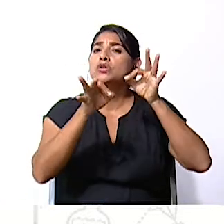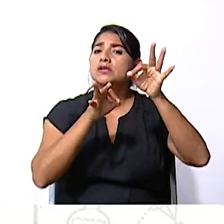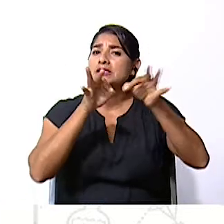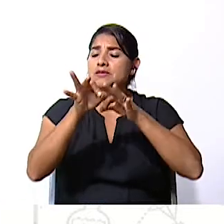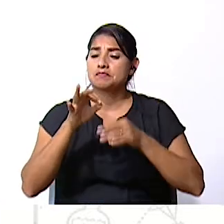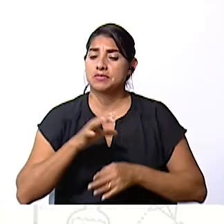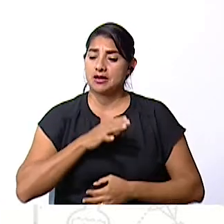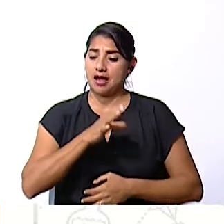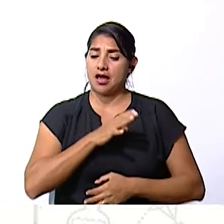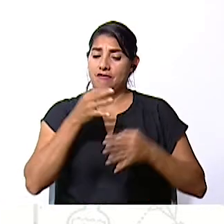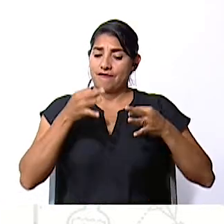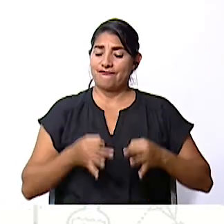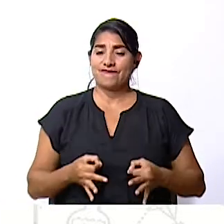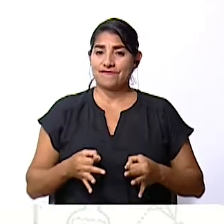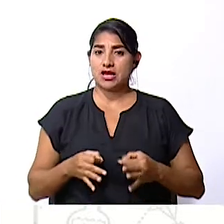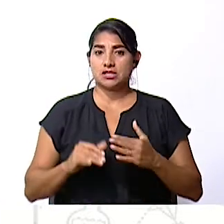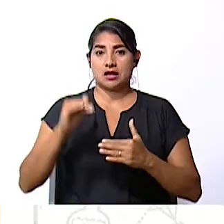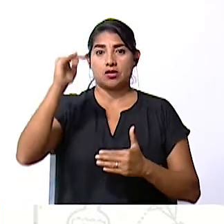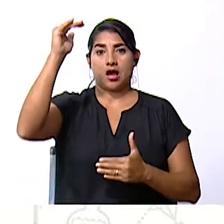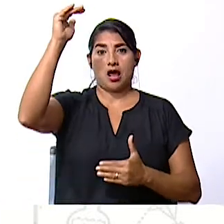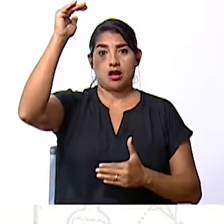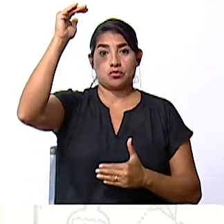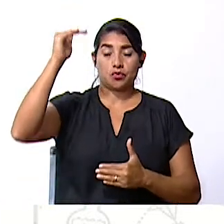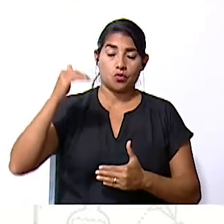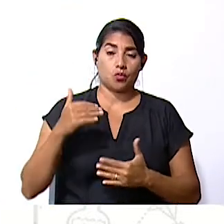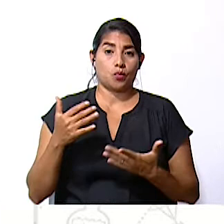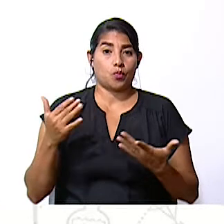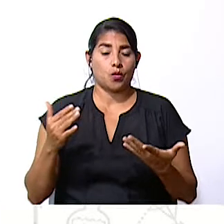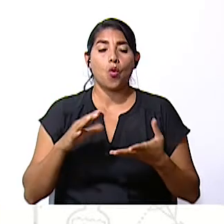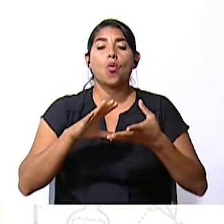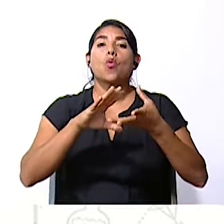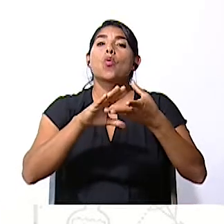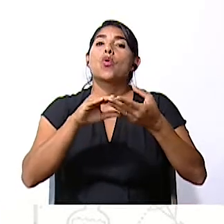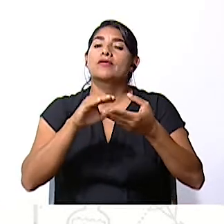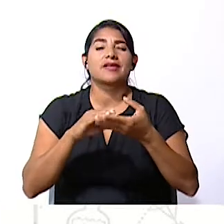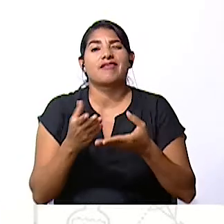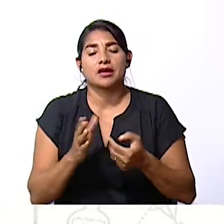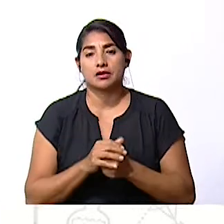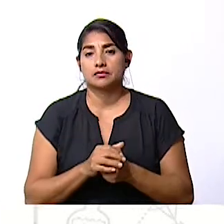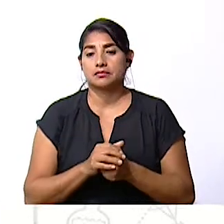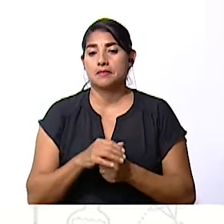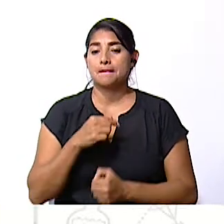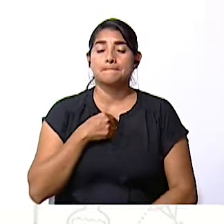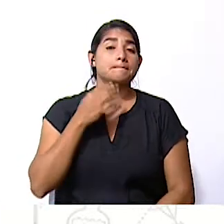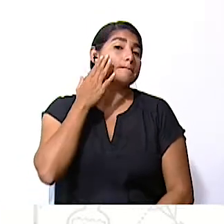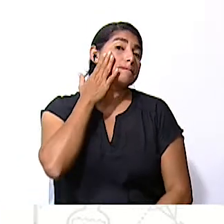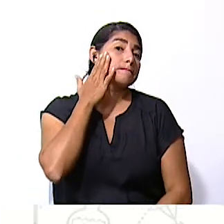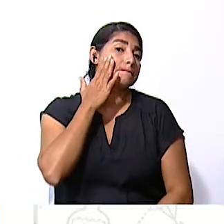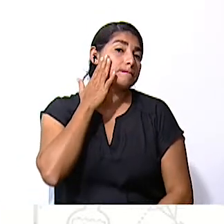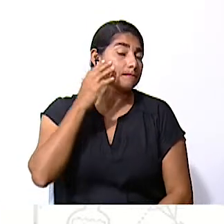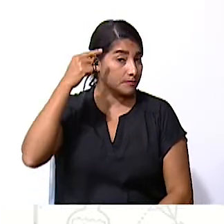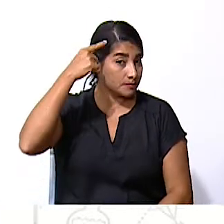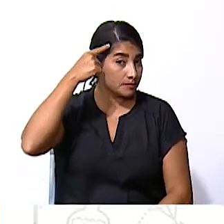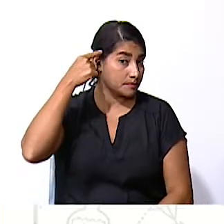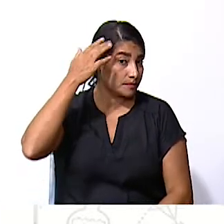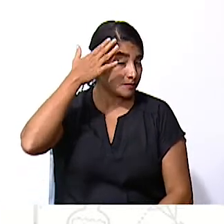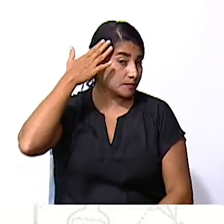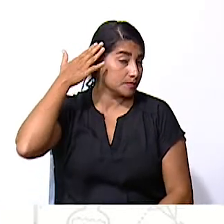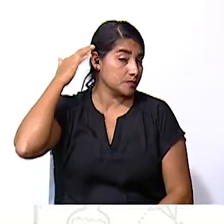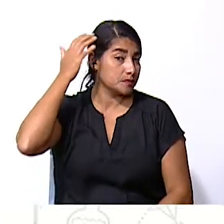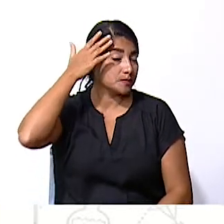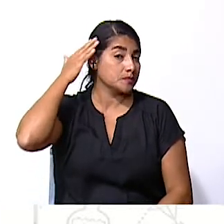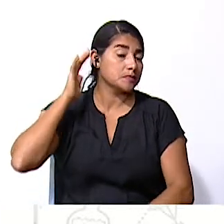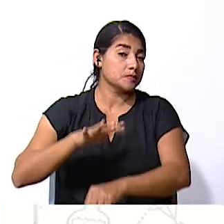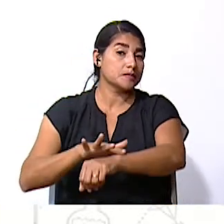sus características físicas. Claro, nos contaba cómo era su color de cabello, cómo era